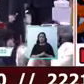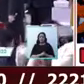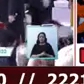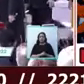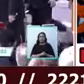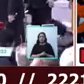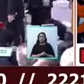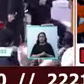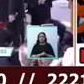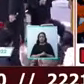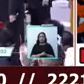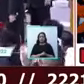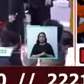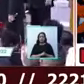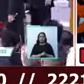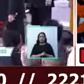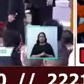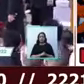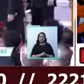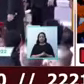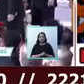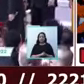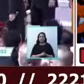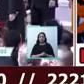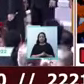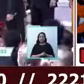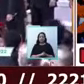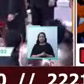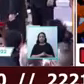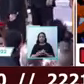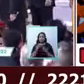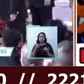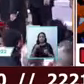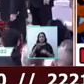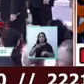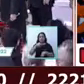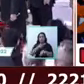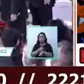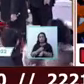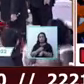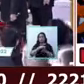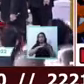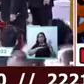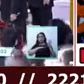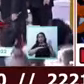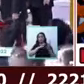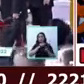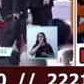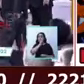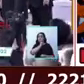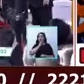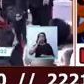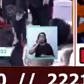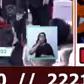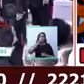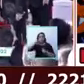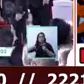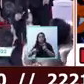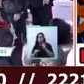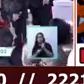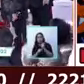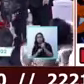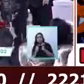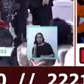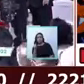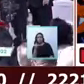¿verdad? Está bonito trabajando la presidenta. Yo he sido narralista, pero mi voto jamás se lo vuelvo a dar a ese individuo. Es que está acabando loco. Ya,